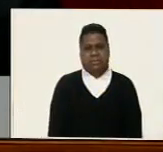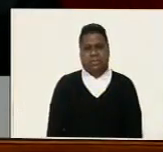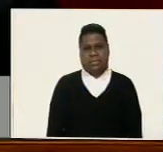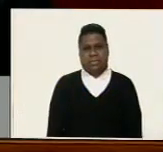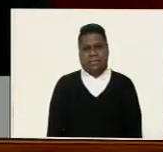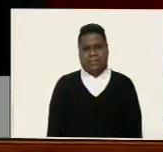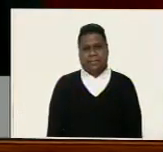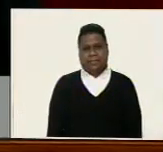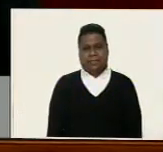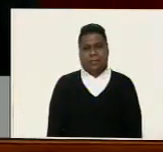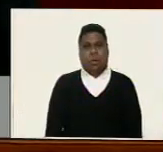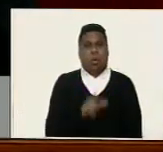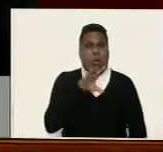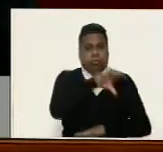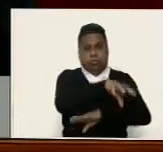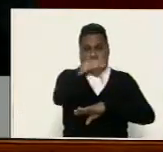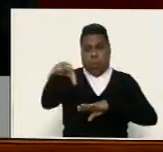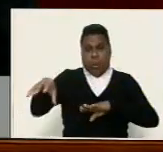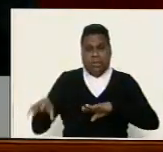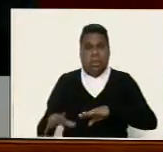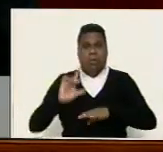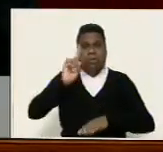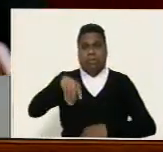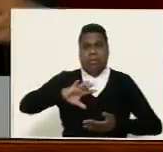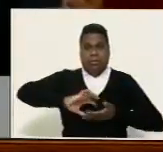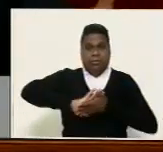O los estados donde ellos han gobernado.